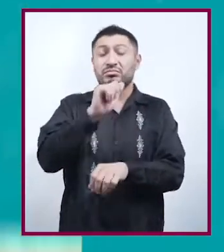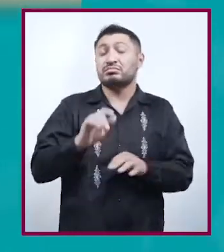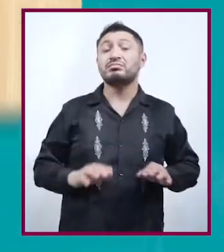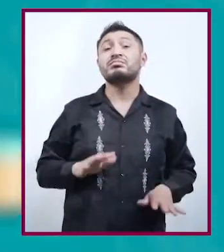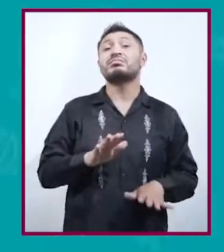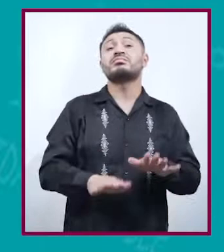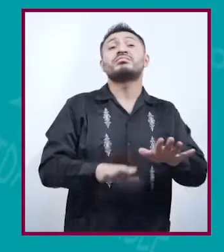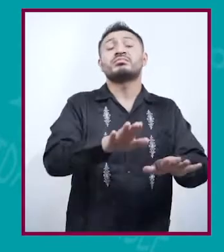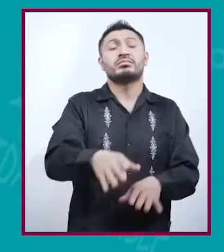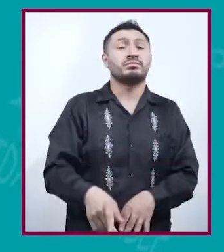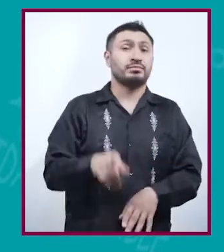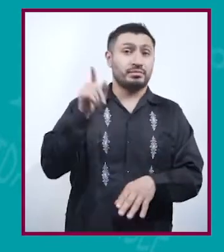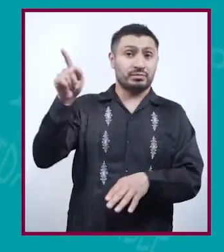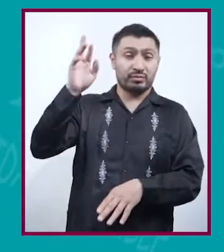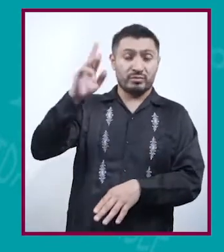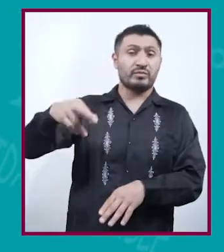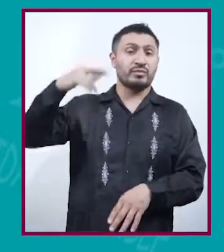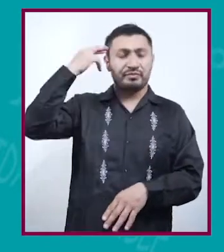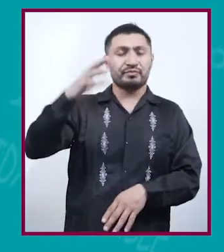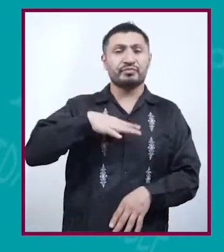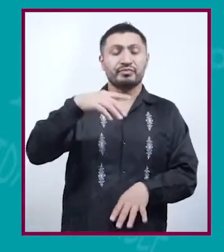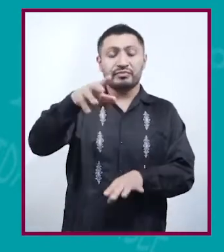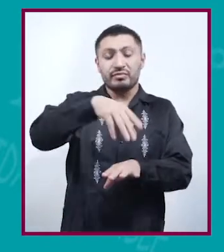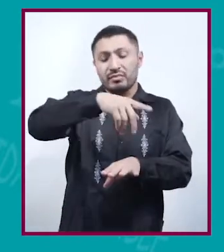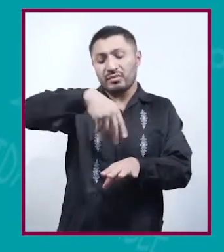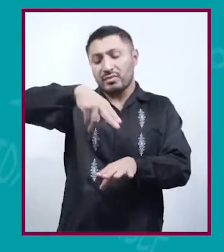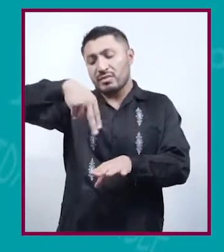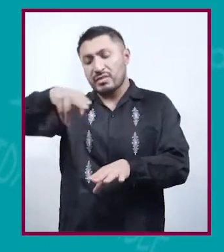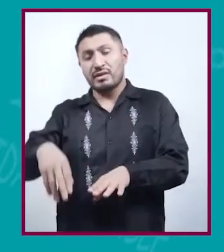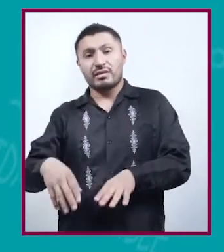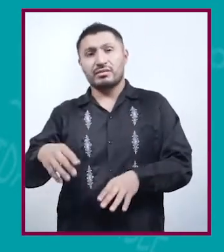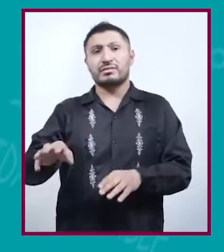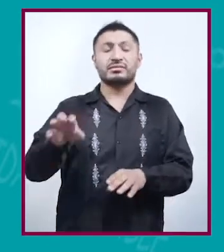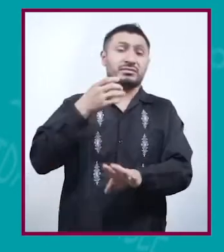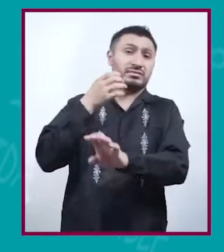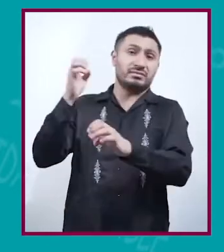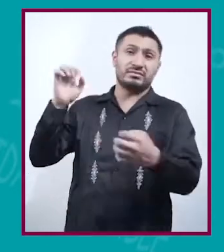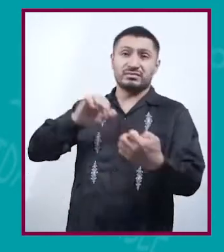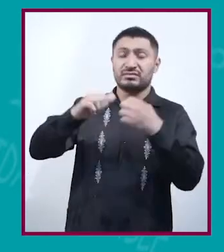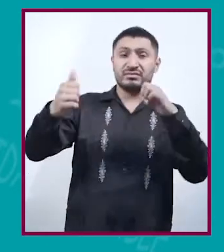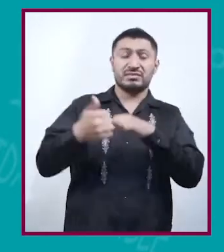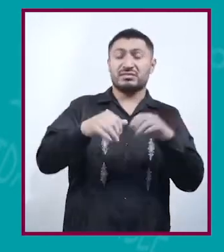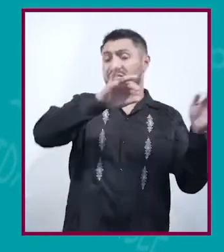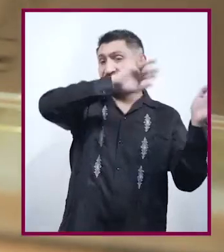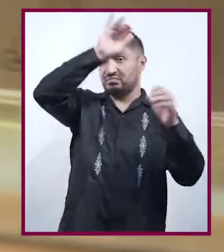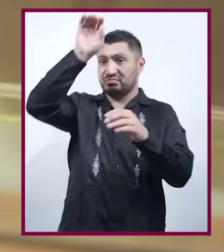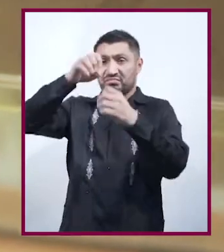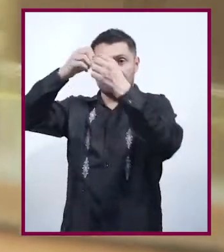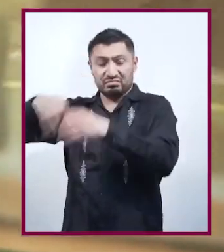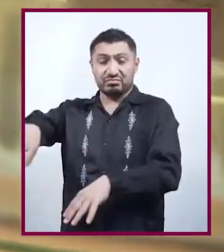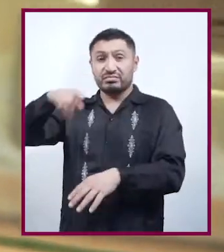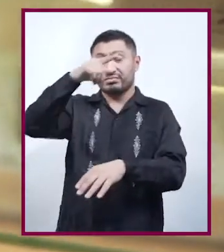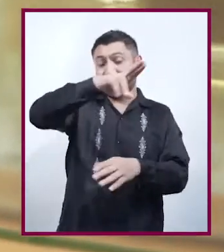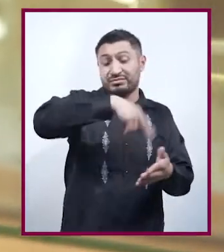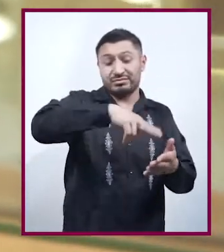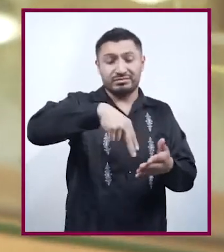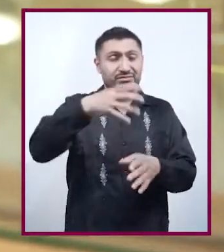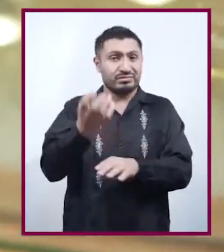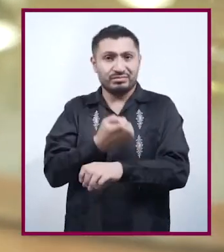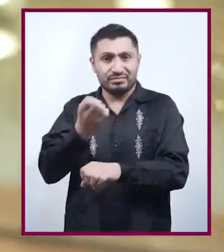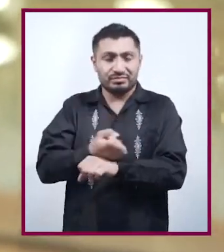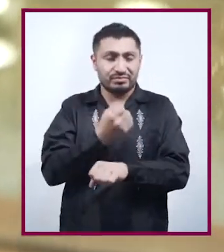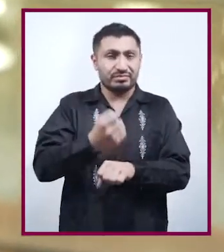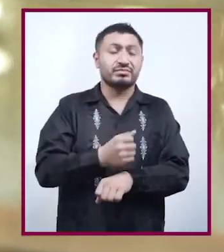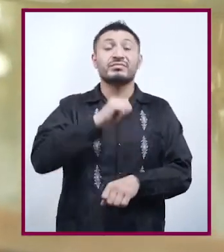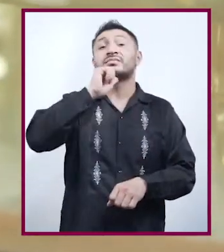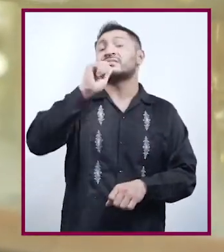descalzo. En el caso del faraón, estas traían pintados los rostros de sus enemigos vencidos. Nada que ver con el calzado que